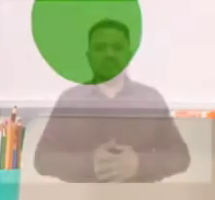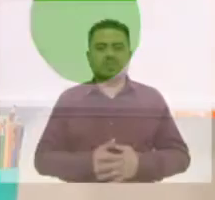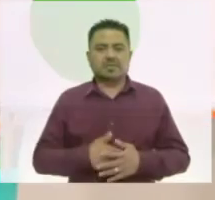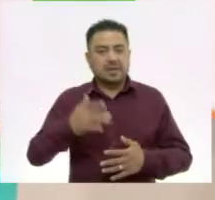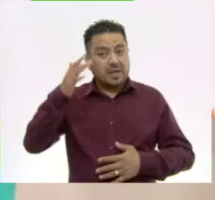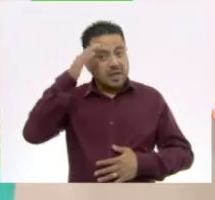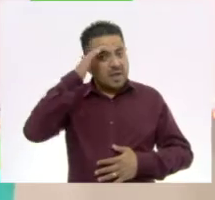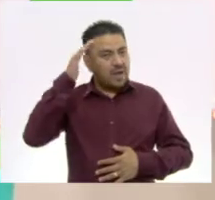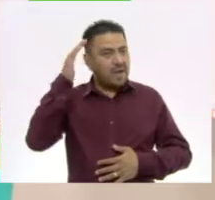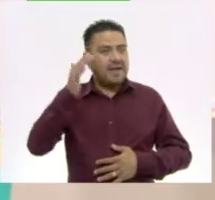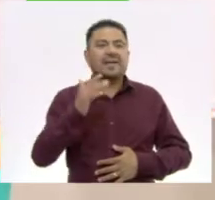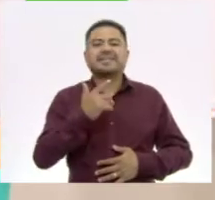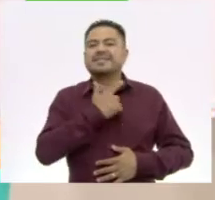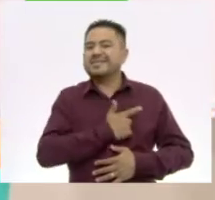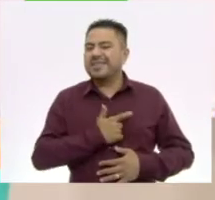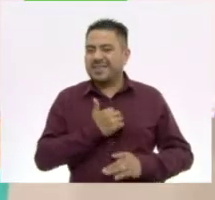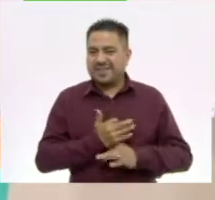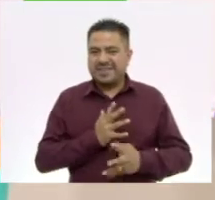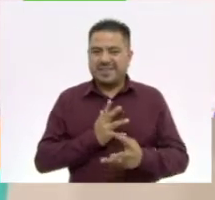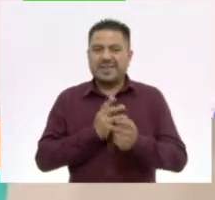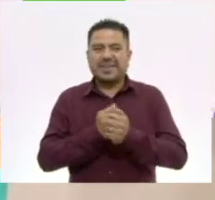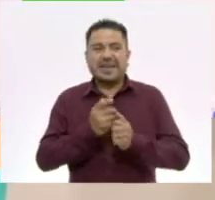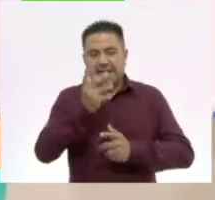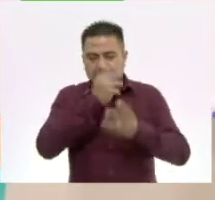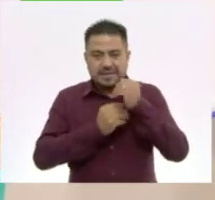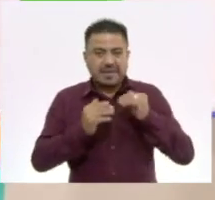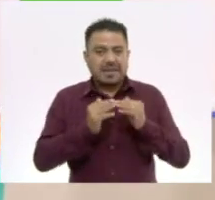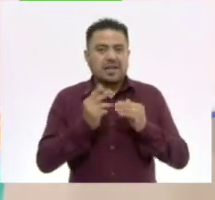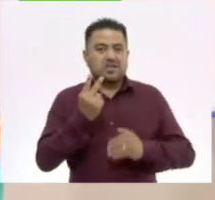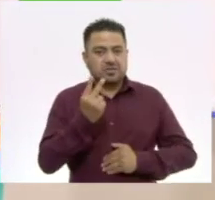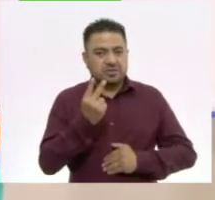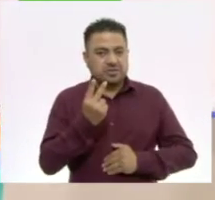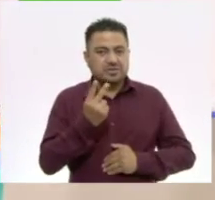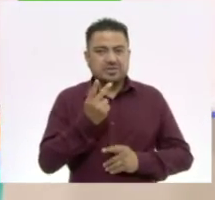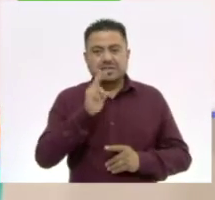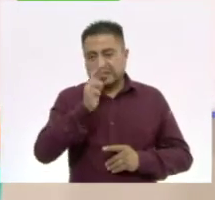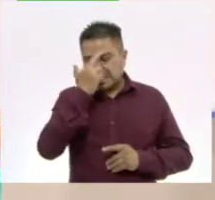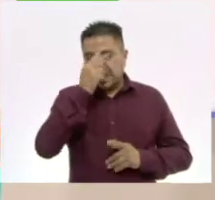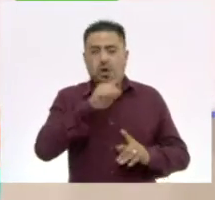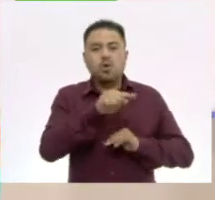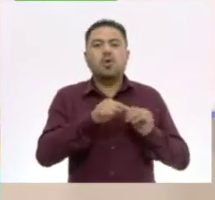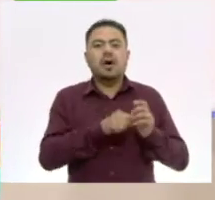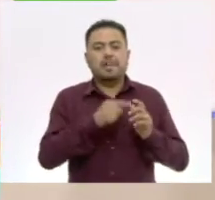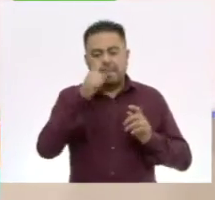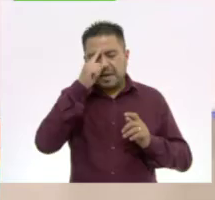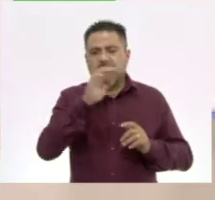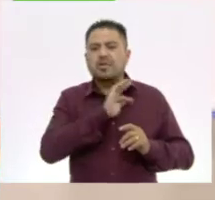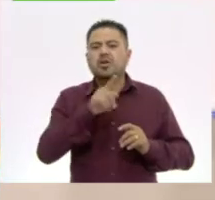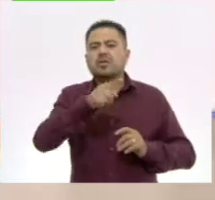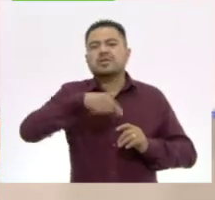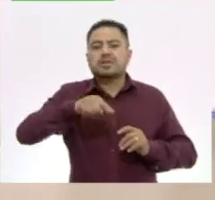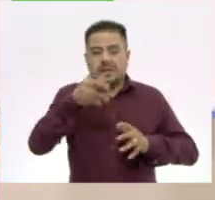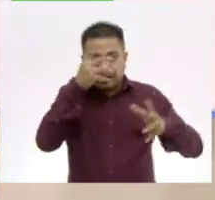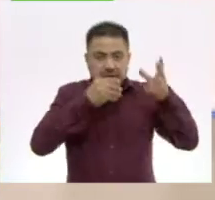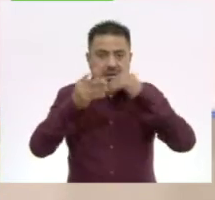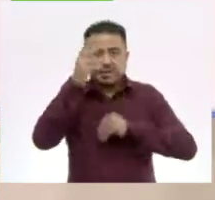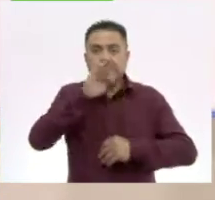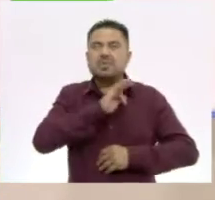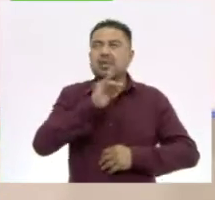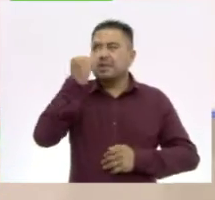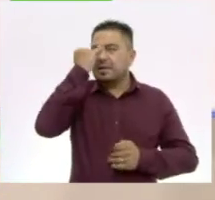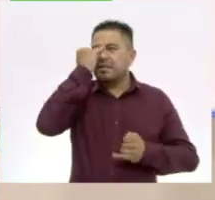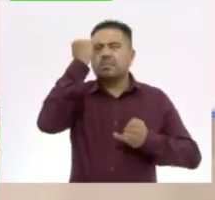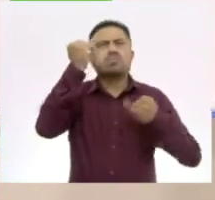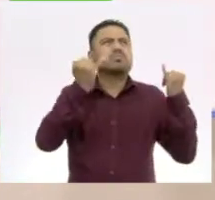hola qué bueno que están con nosotros en aprender en casa 2 recuerda que éste es tu espacio para aprender pero sobre todo para imaginar